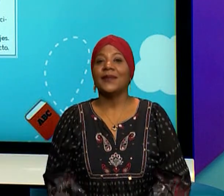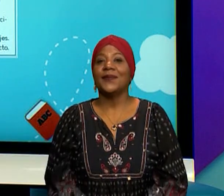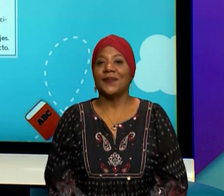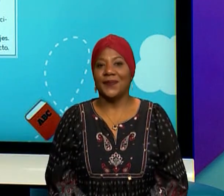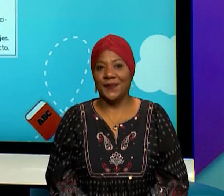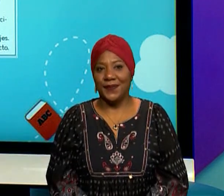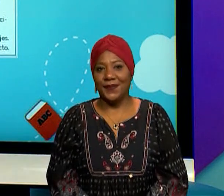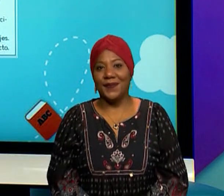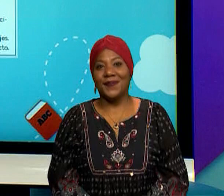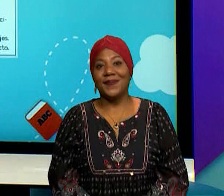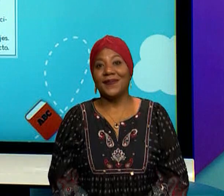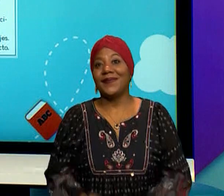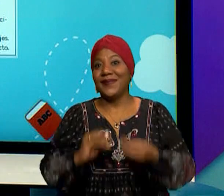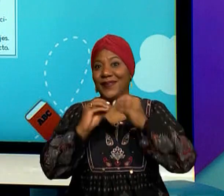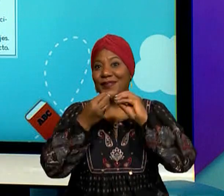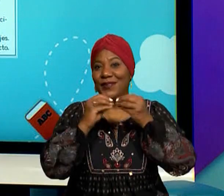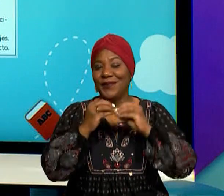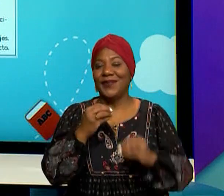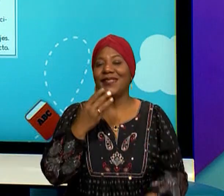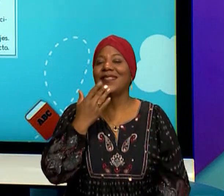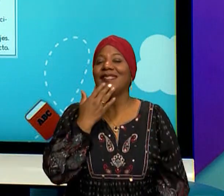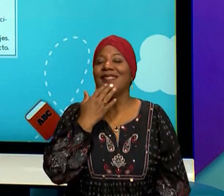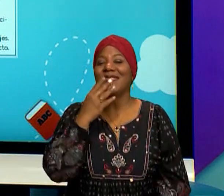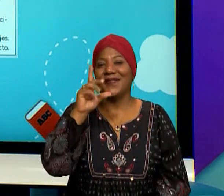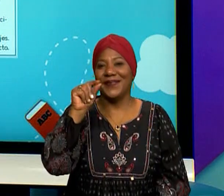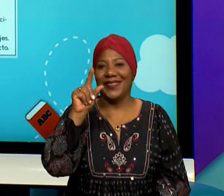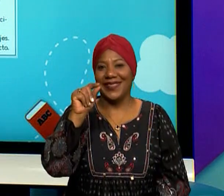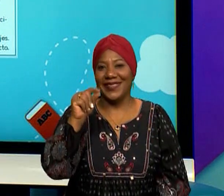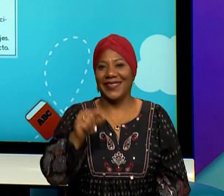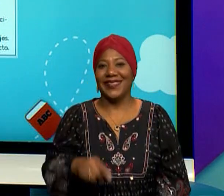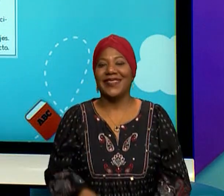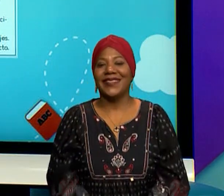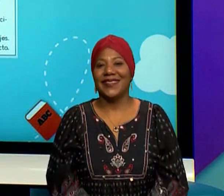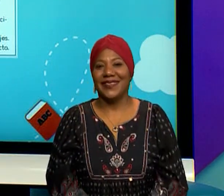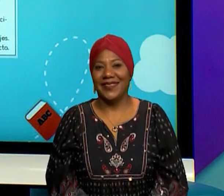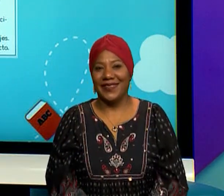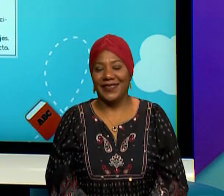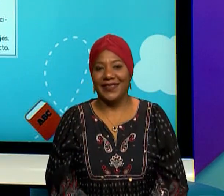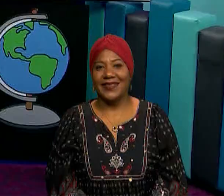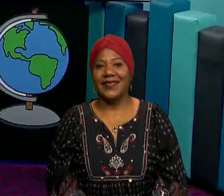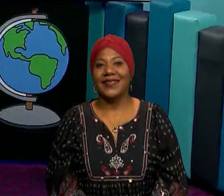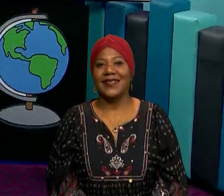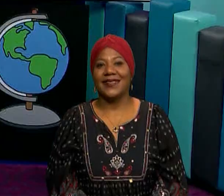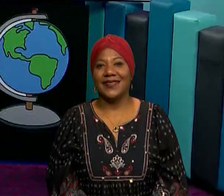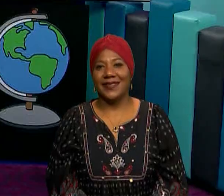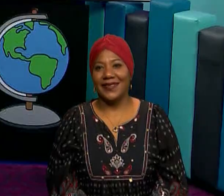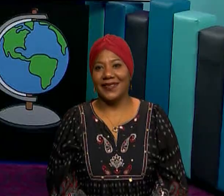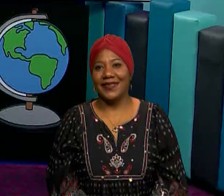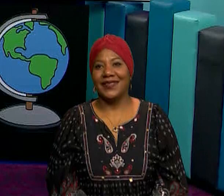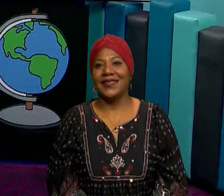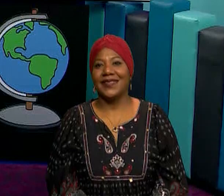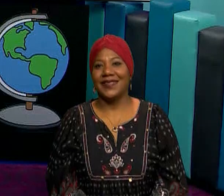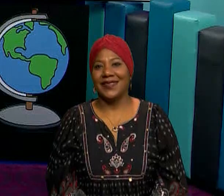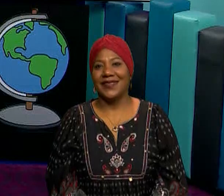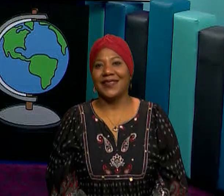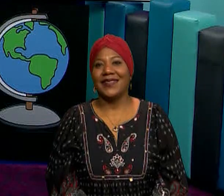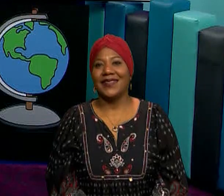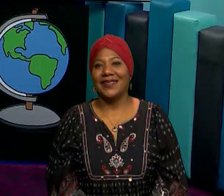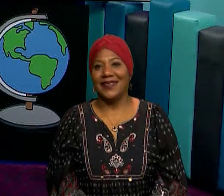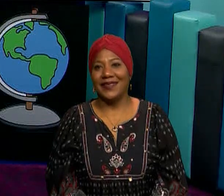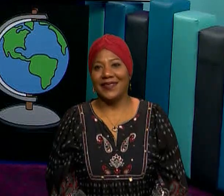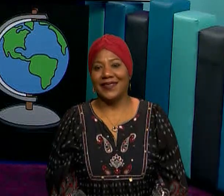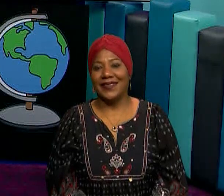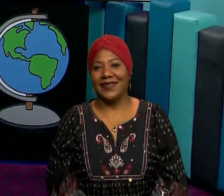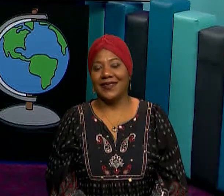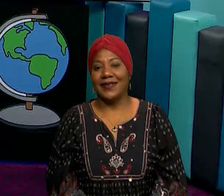forma vertical, los números están de color verde. Te estoy dando otra pista. Y por último, vamos a